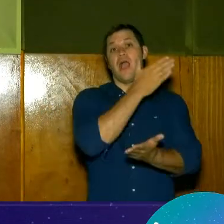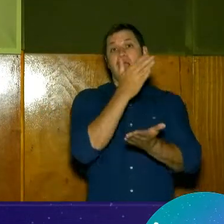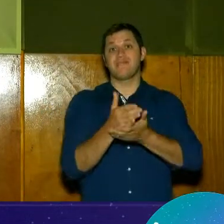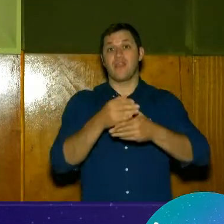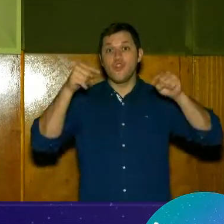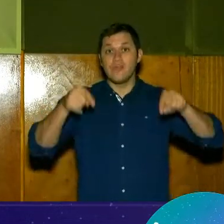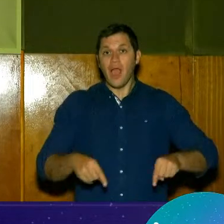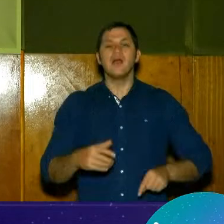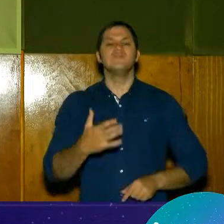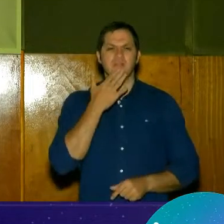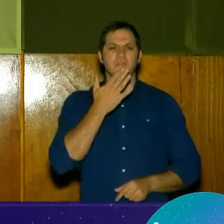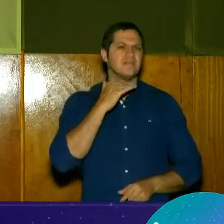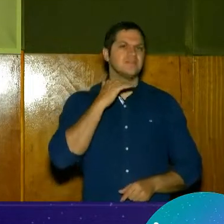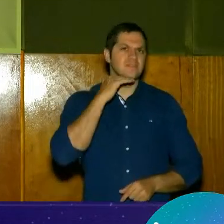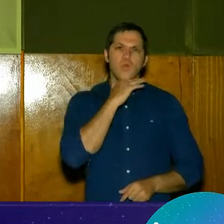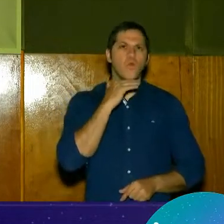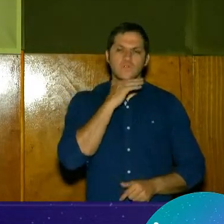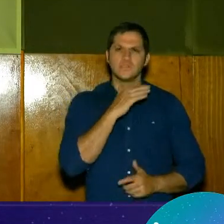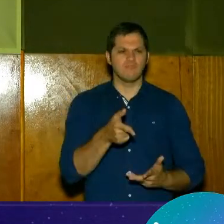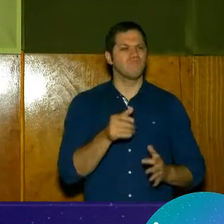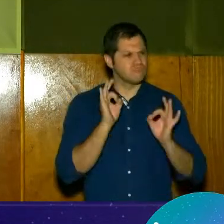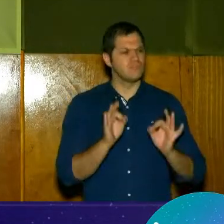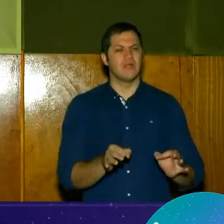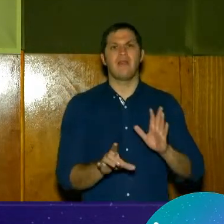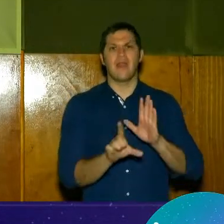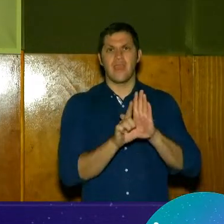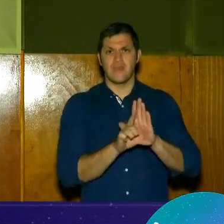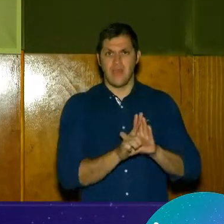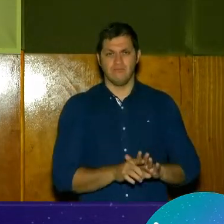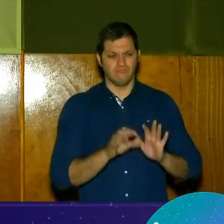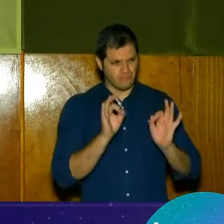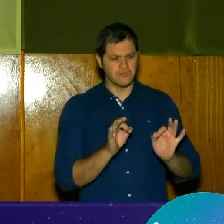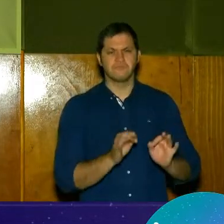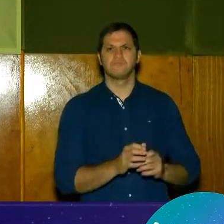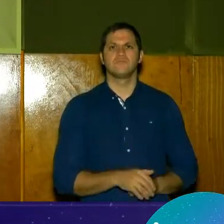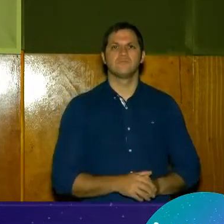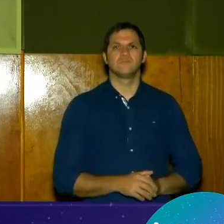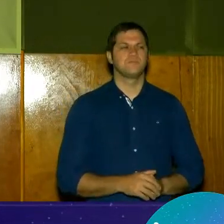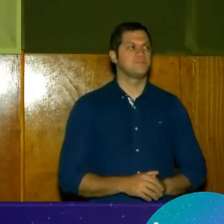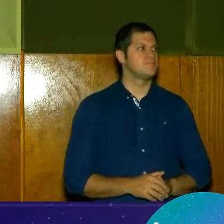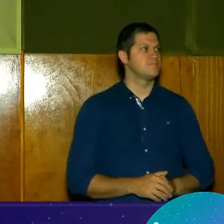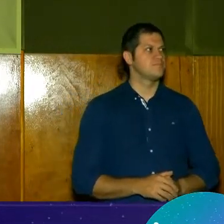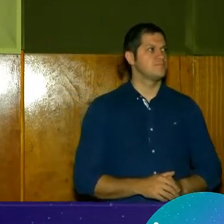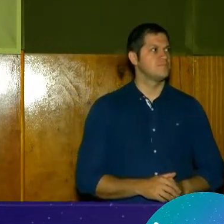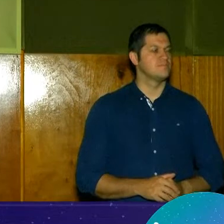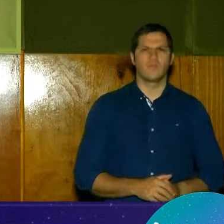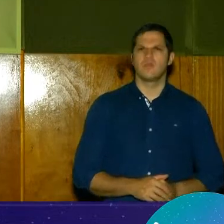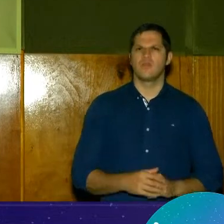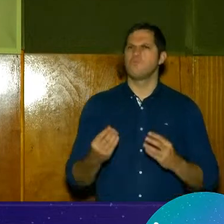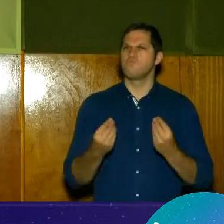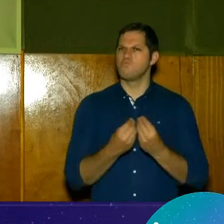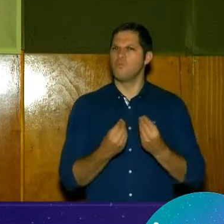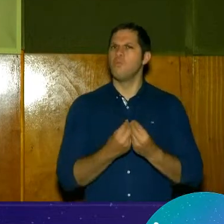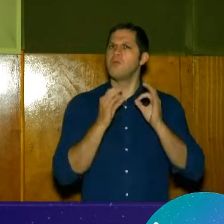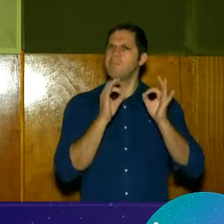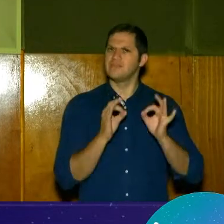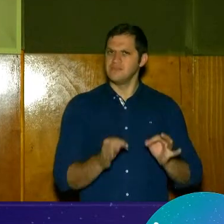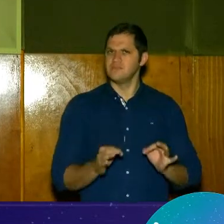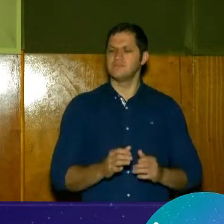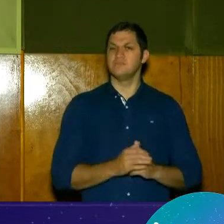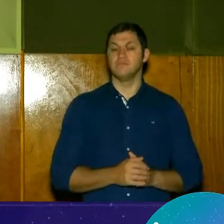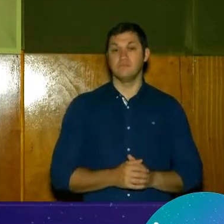tamaño es la elipse y él encuentra una relación matemática esas son las tres leyes que a día de hoy todavía se usan porque